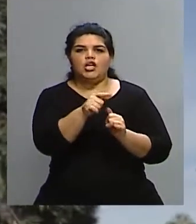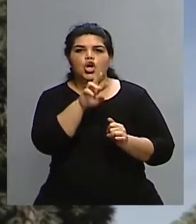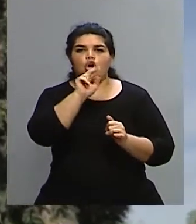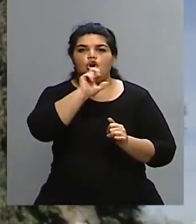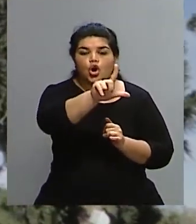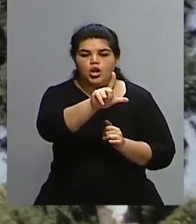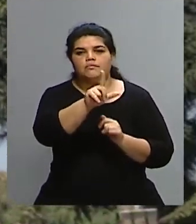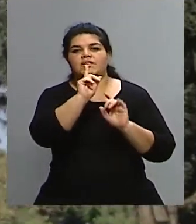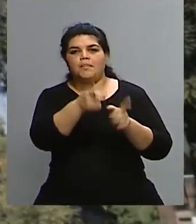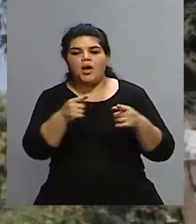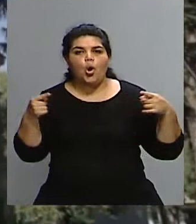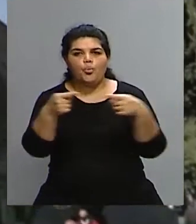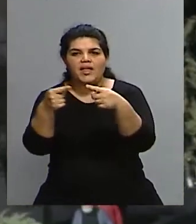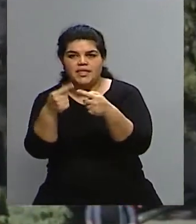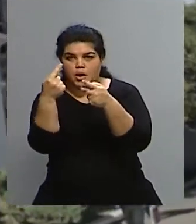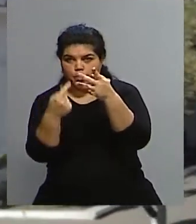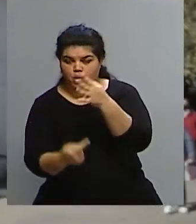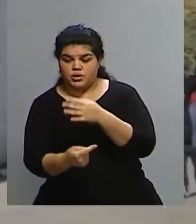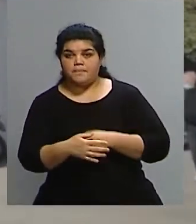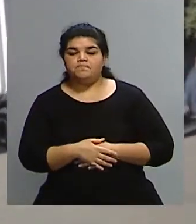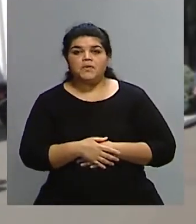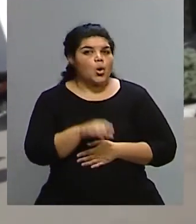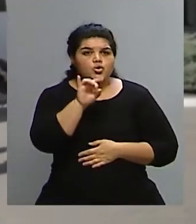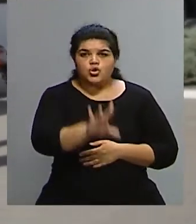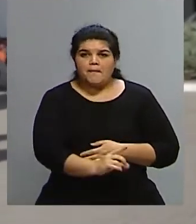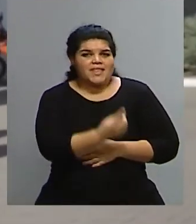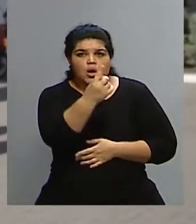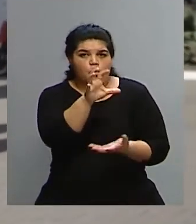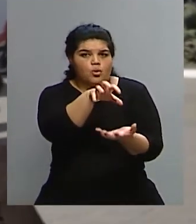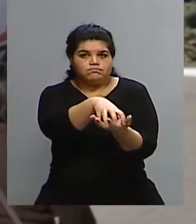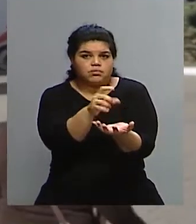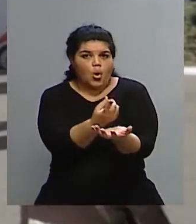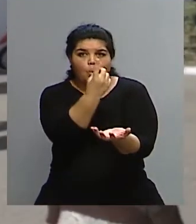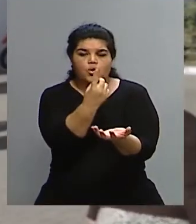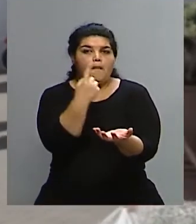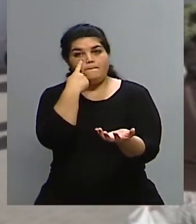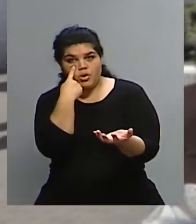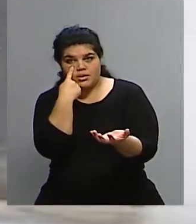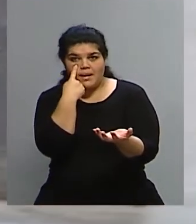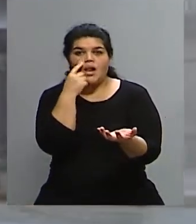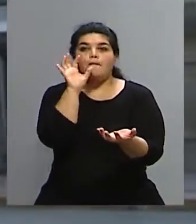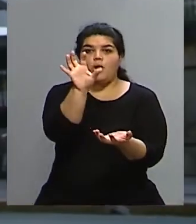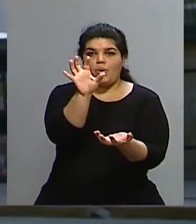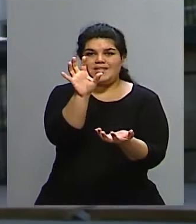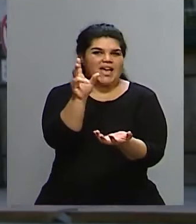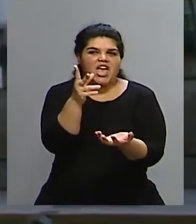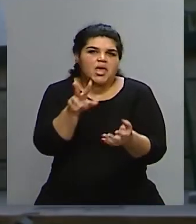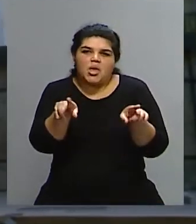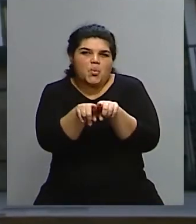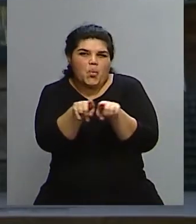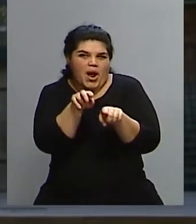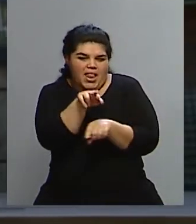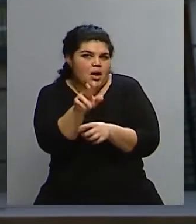Tribunal de Cuentas para el nivel provincial y para el nivel municipal. Este órgano de control externo